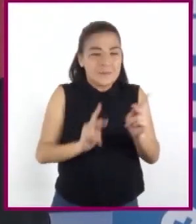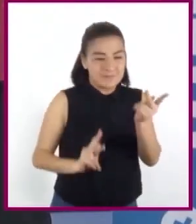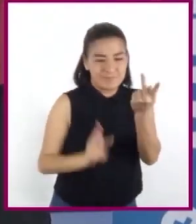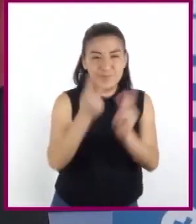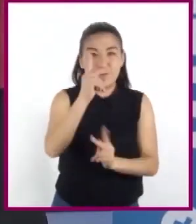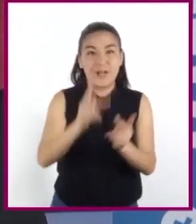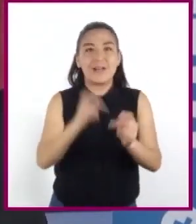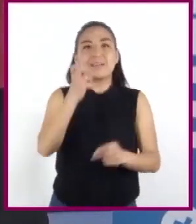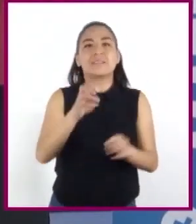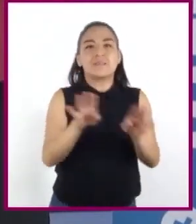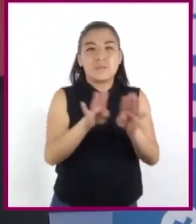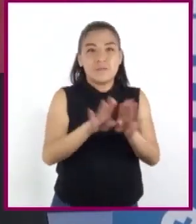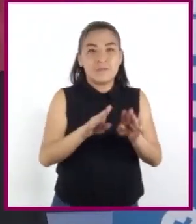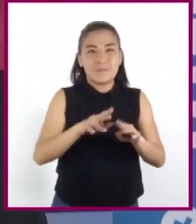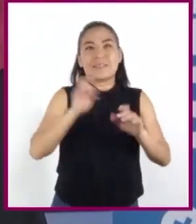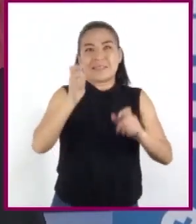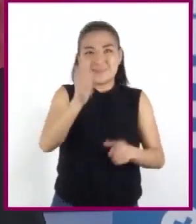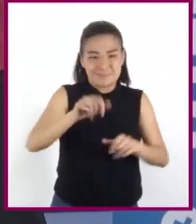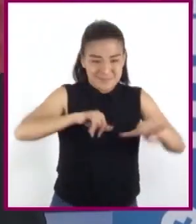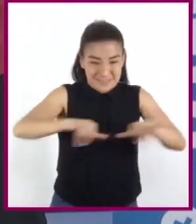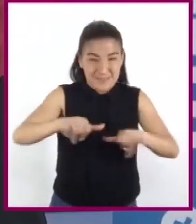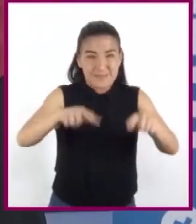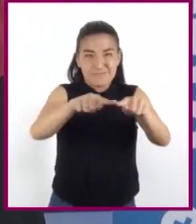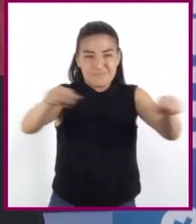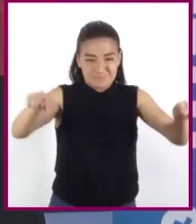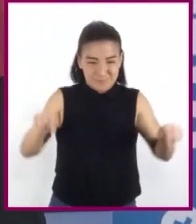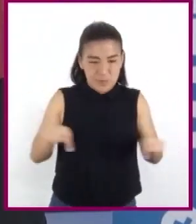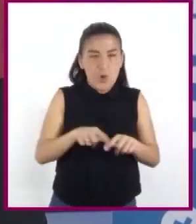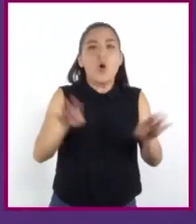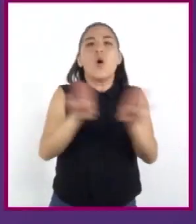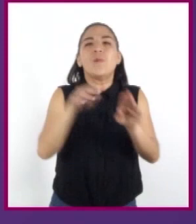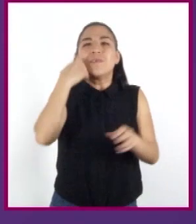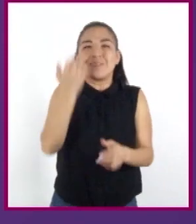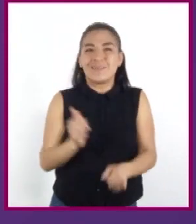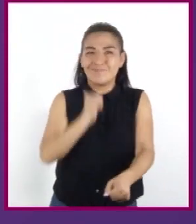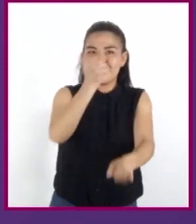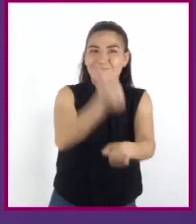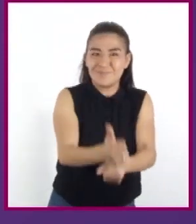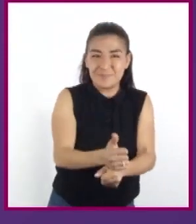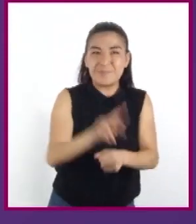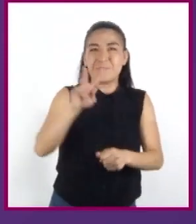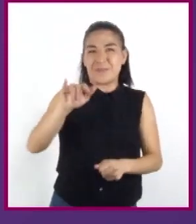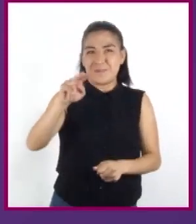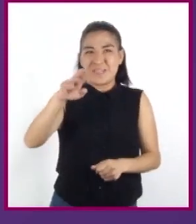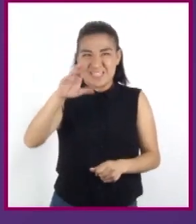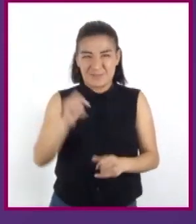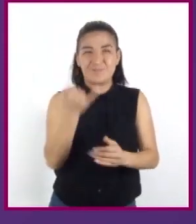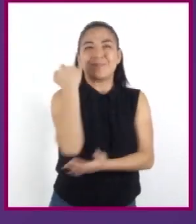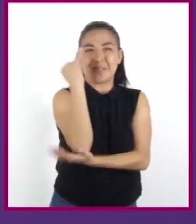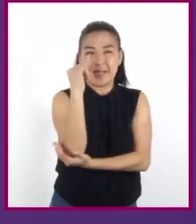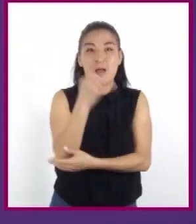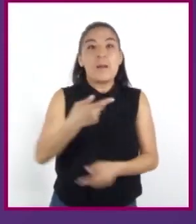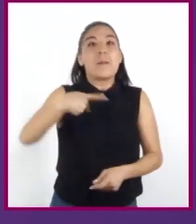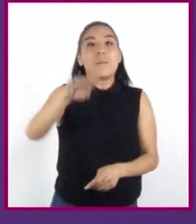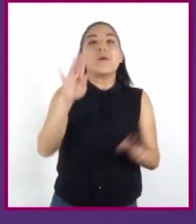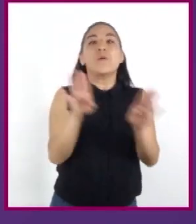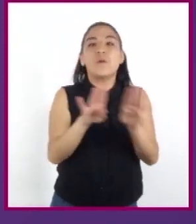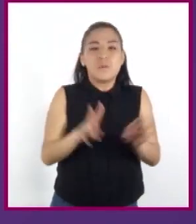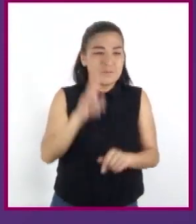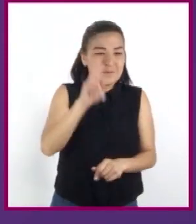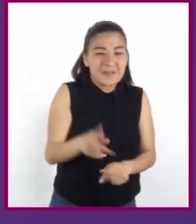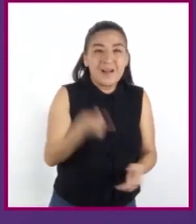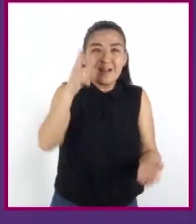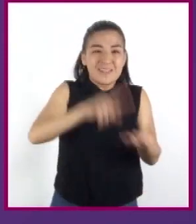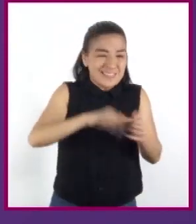teníamos el plano del terreno donde queríamos cercar el vivero, pero estaba ya muy dañado. De hecho, no se alcanzaban a